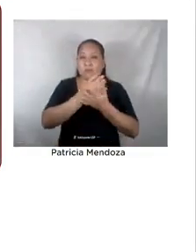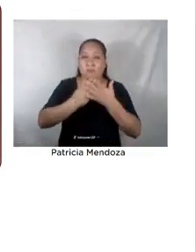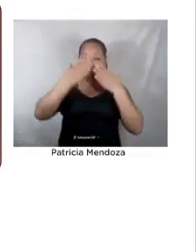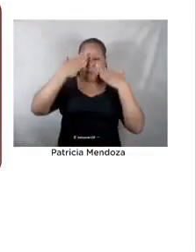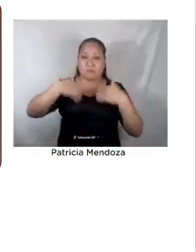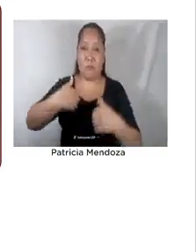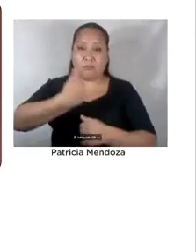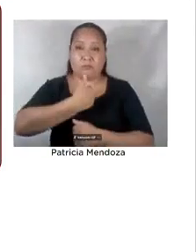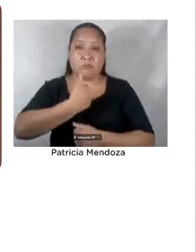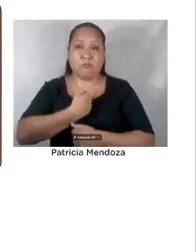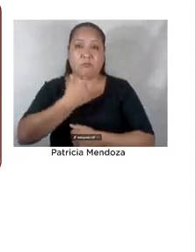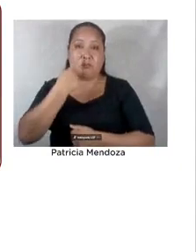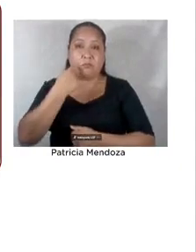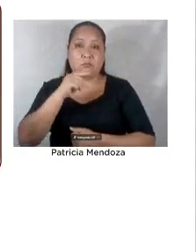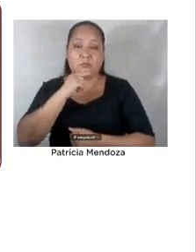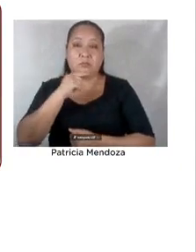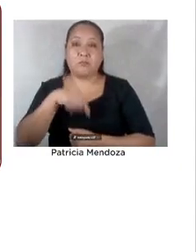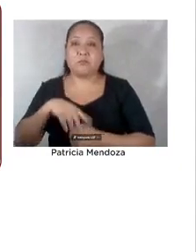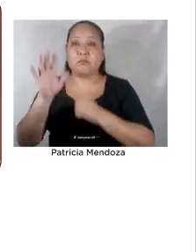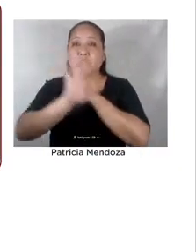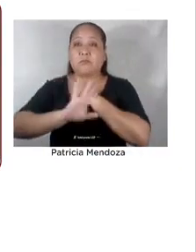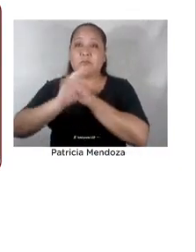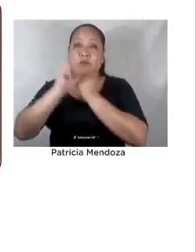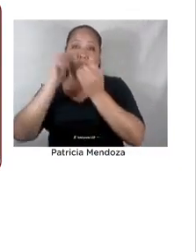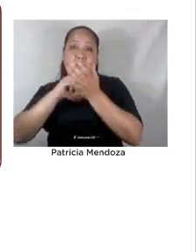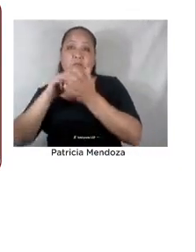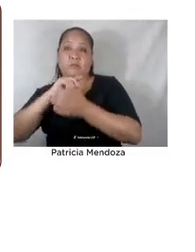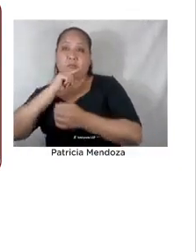y hormonal que protege más a las mujeres que a